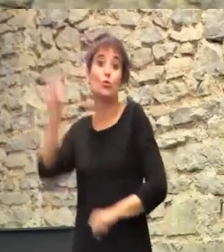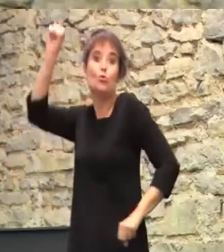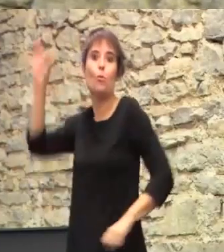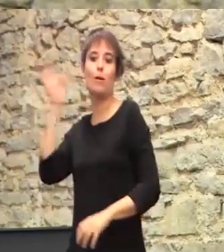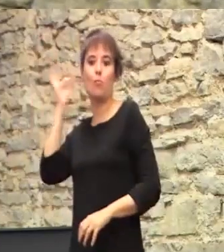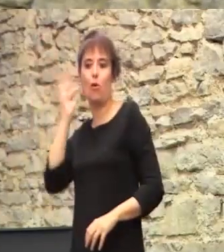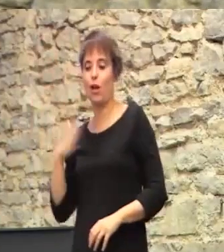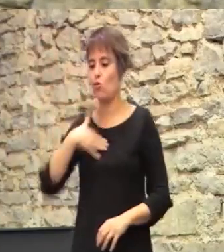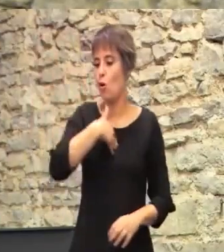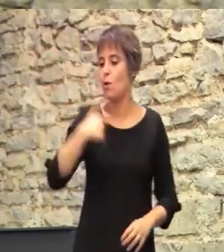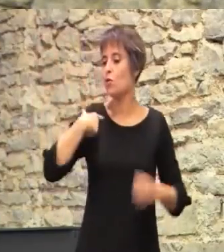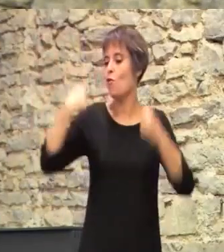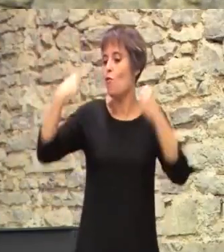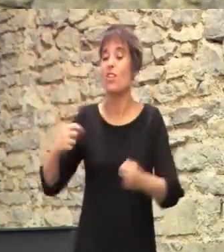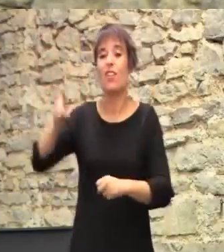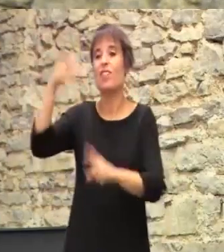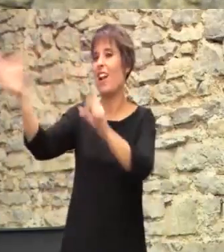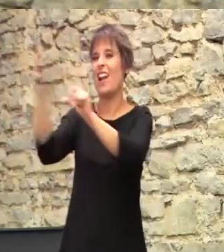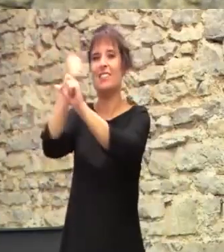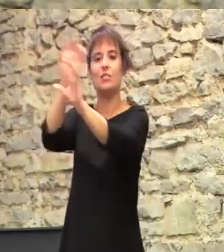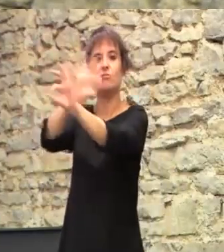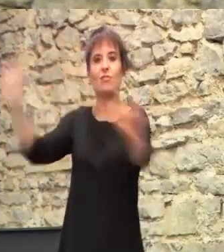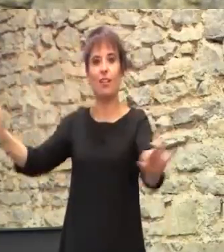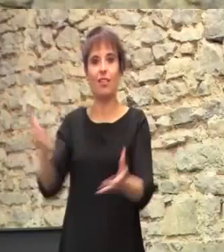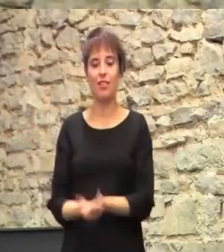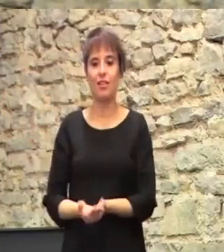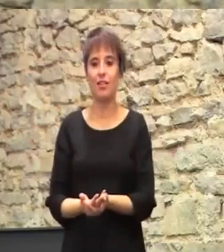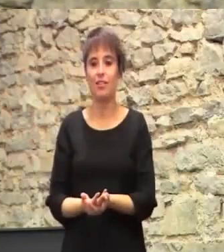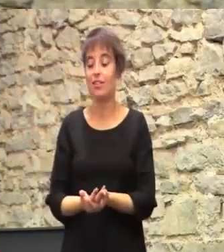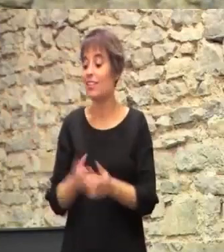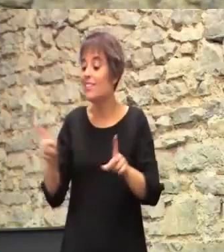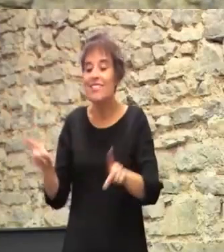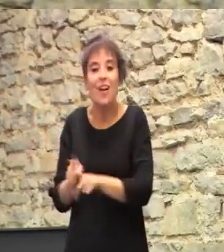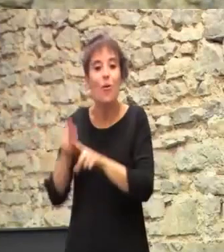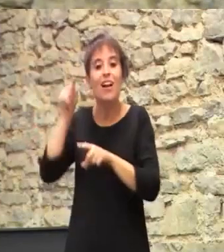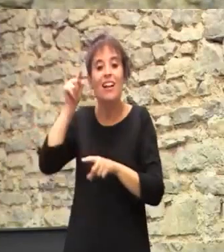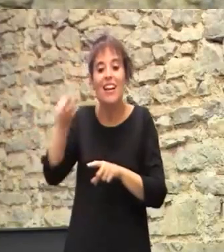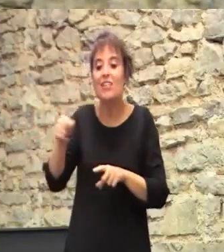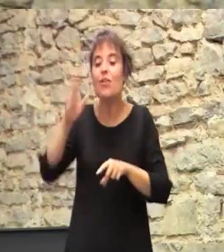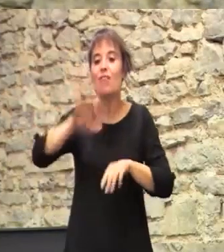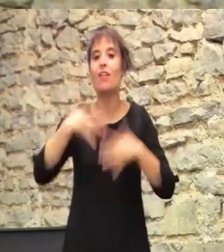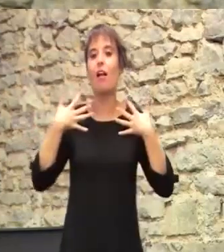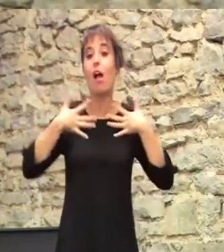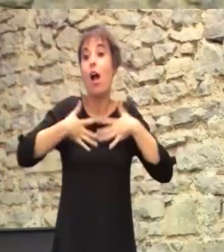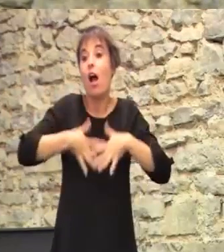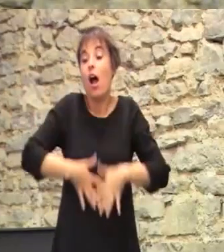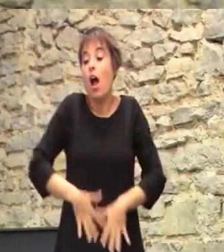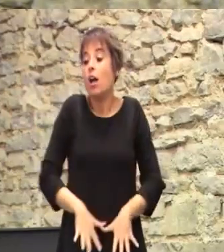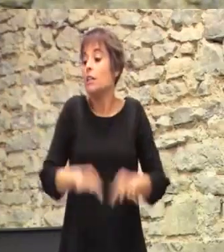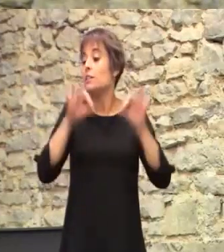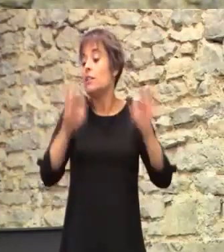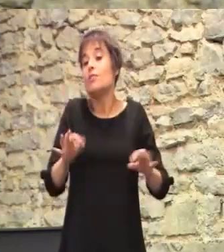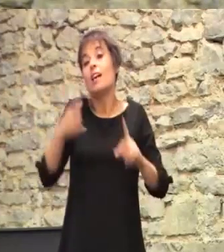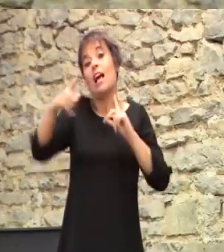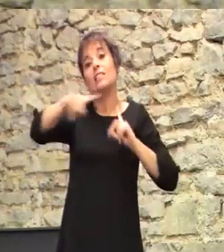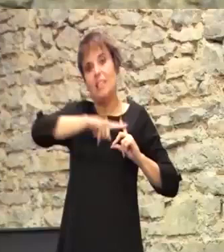todo puede y nada llega decir y daba igual eso eso lo naturalizamos como que ese era el coste